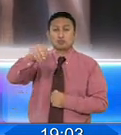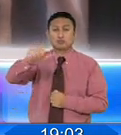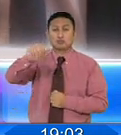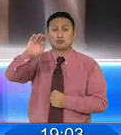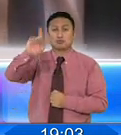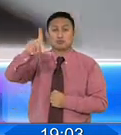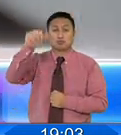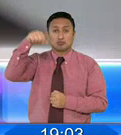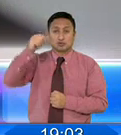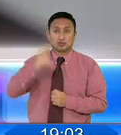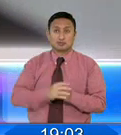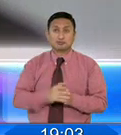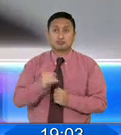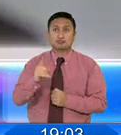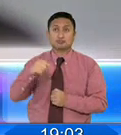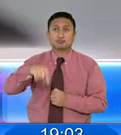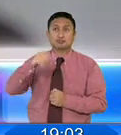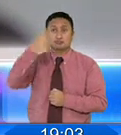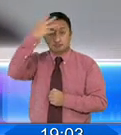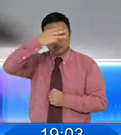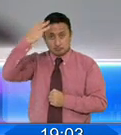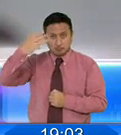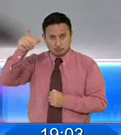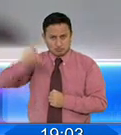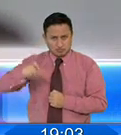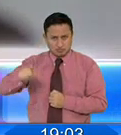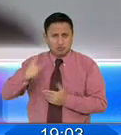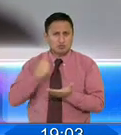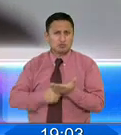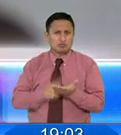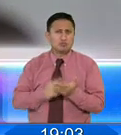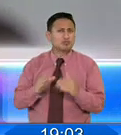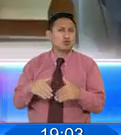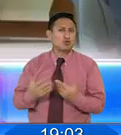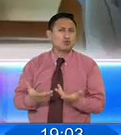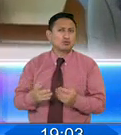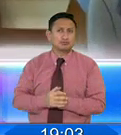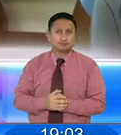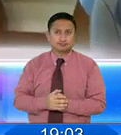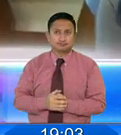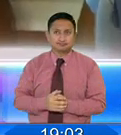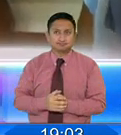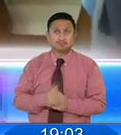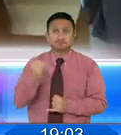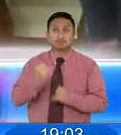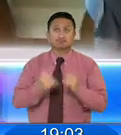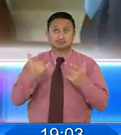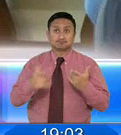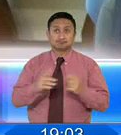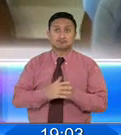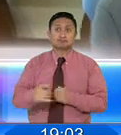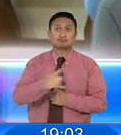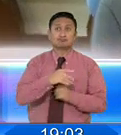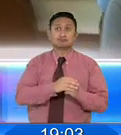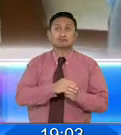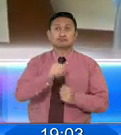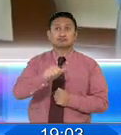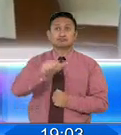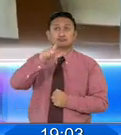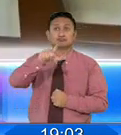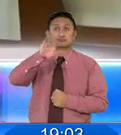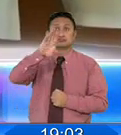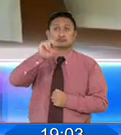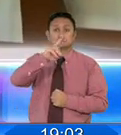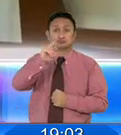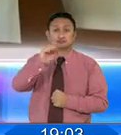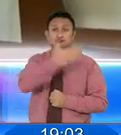la situación de los migrantes ecuatorianos radicados en España. Finalmente, Arauz compartió tiempo con Alberto Fernández, presidente de